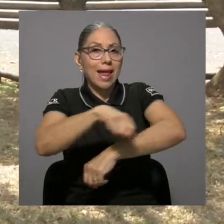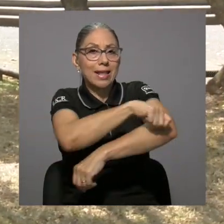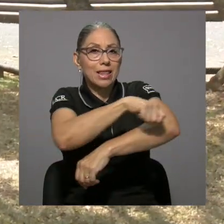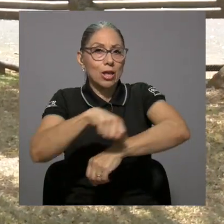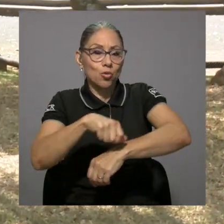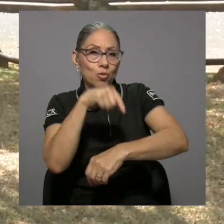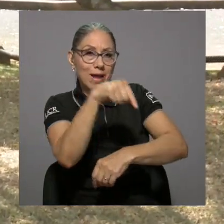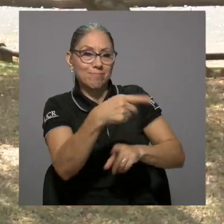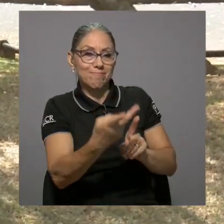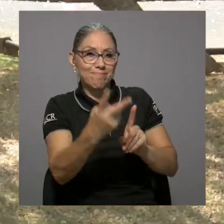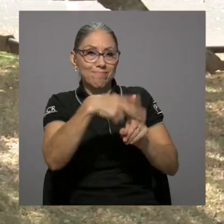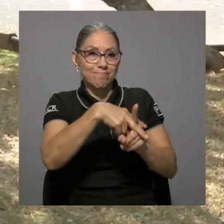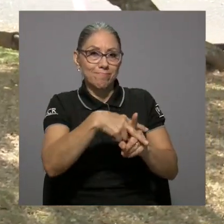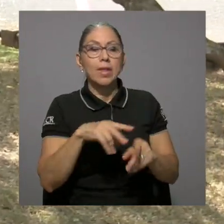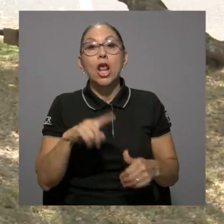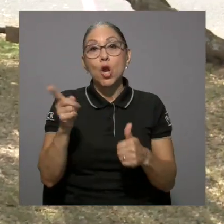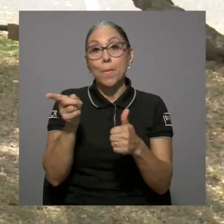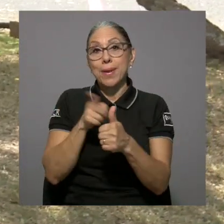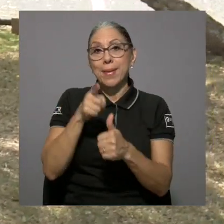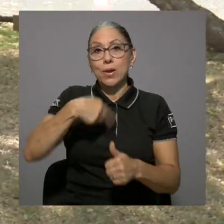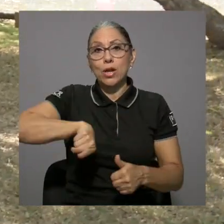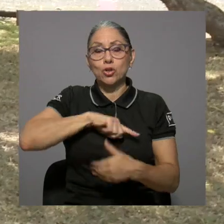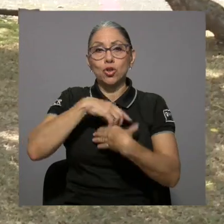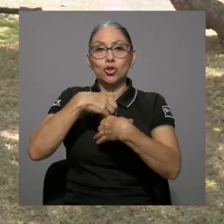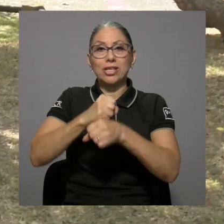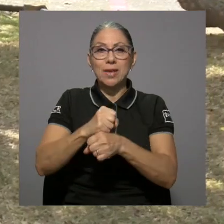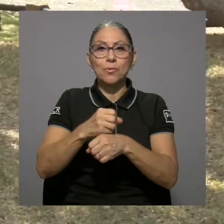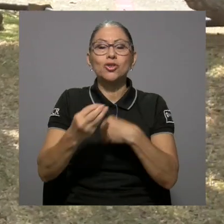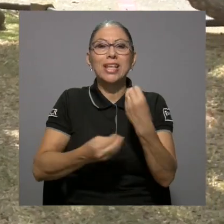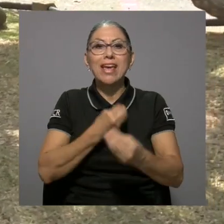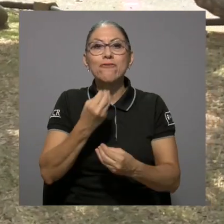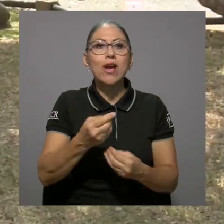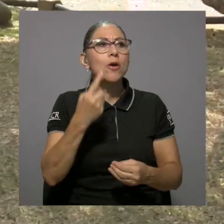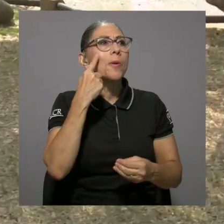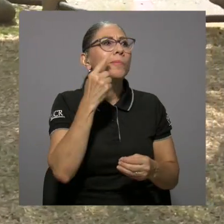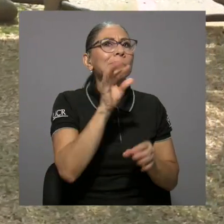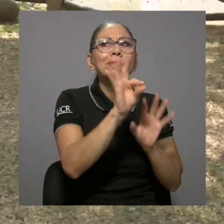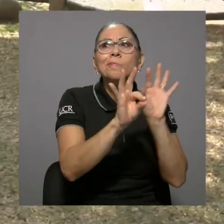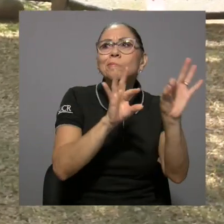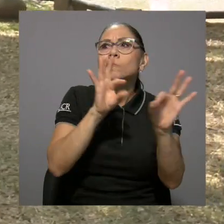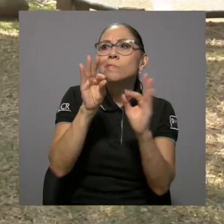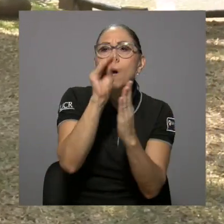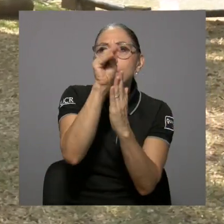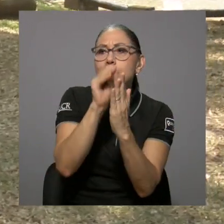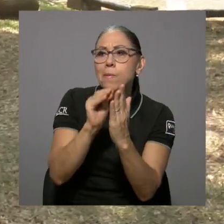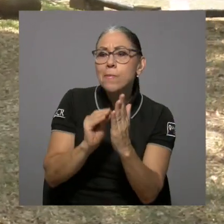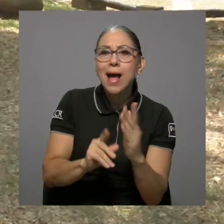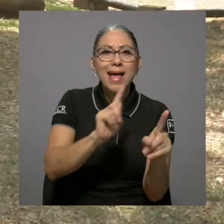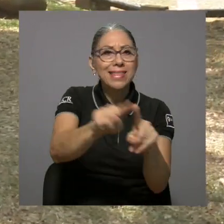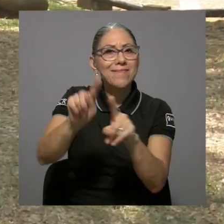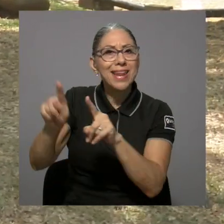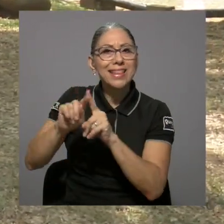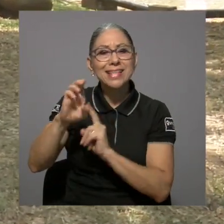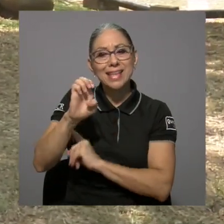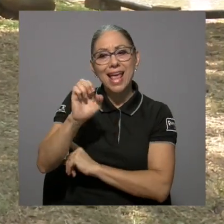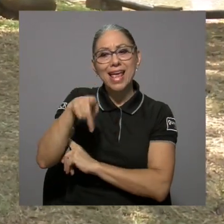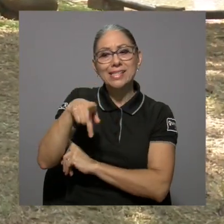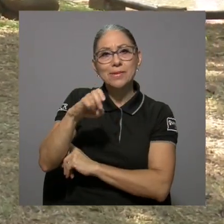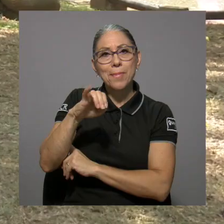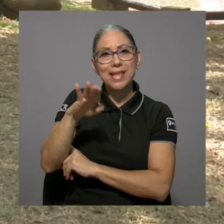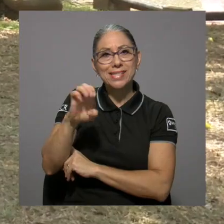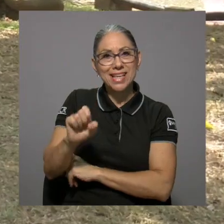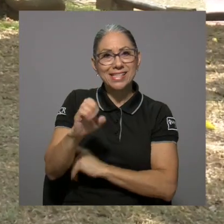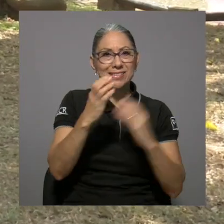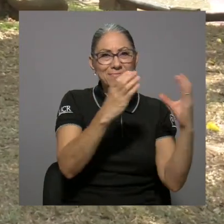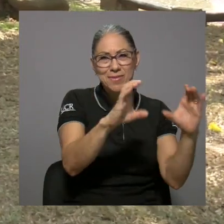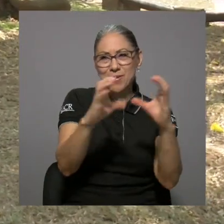y lo primero que hicimos fue el levantamiento de las especies, ¿verdad? Entonces, para esto es curioso porque la universidad no tenía